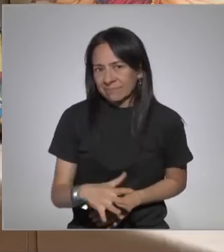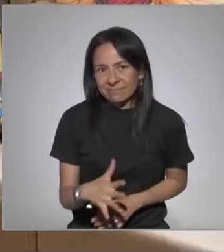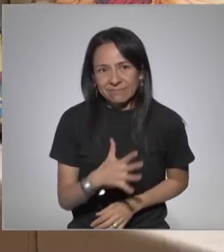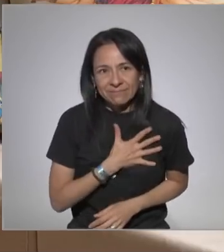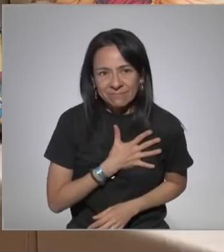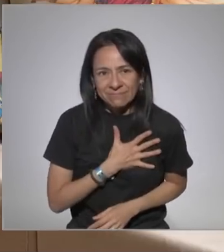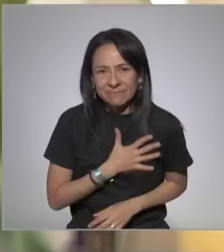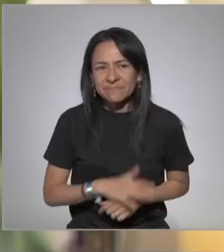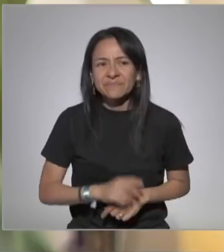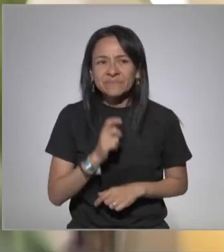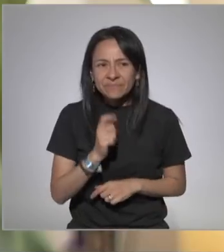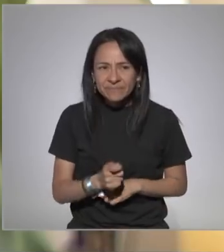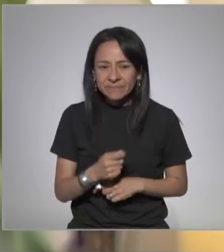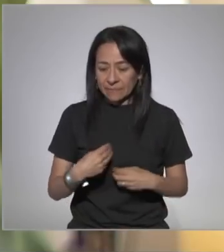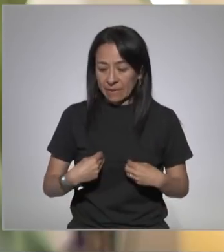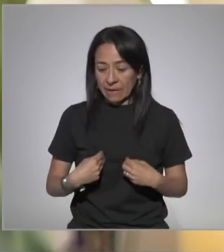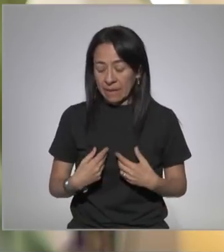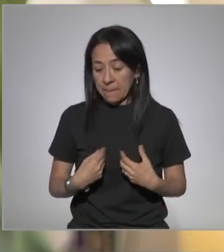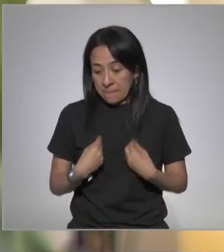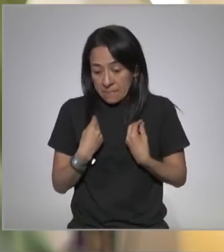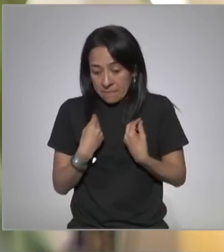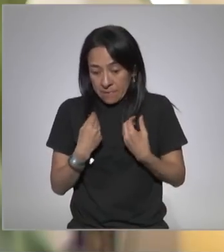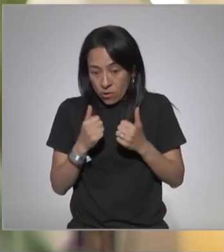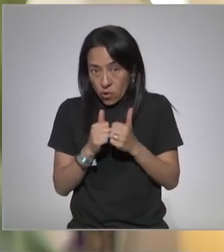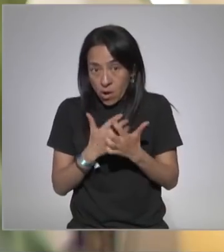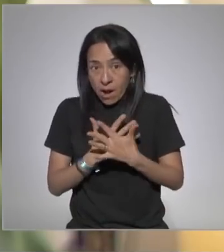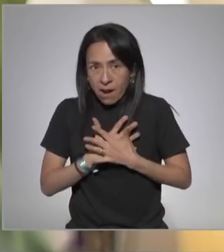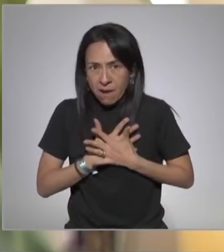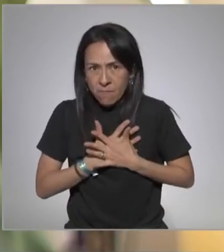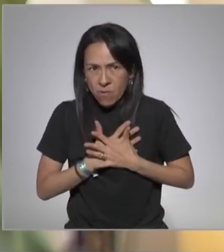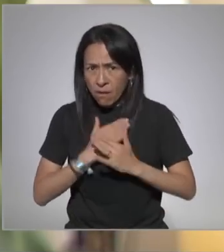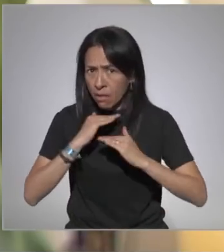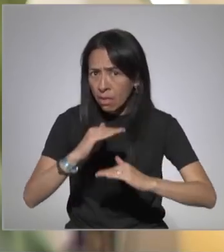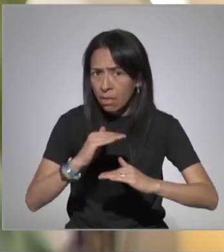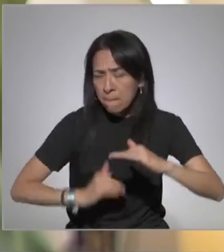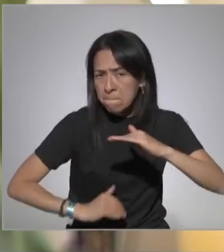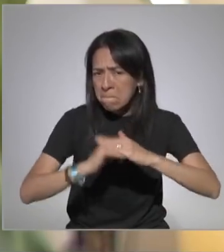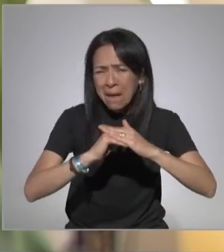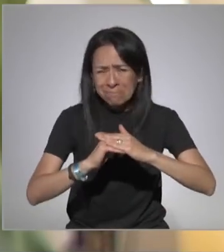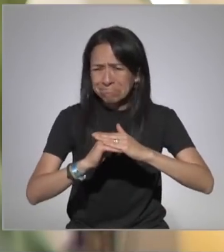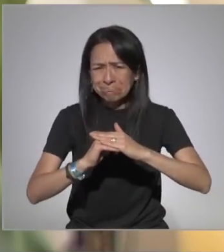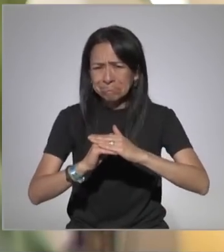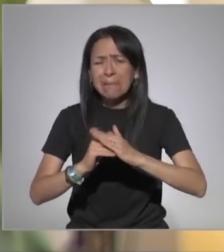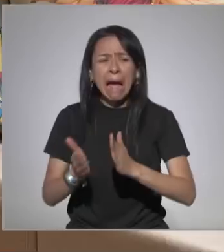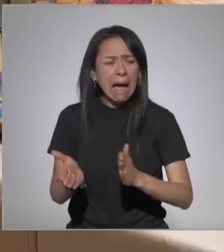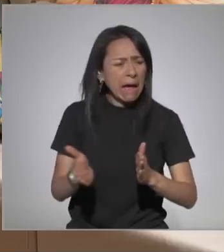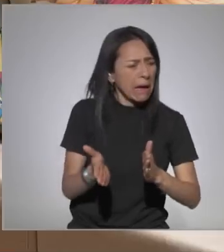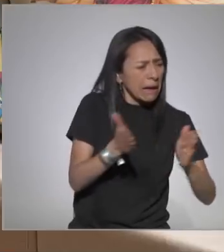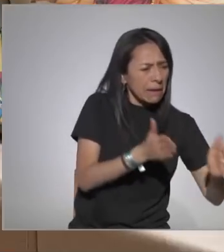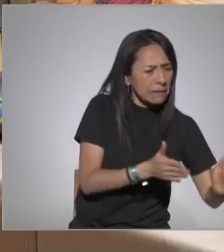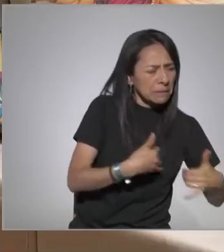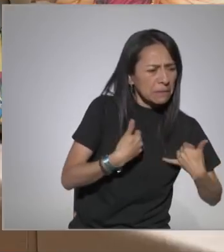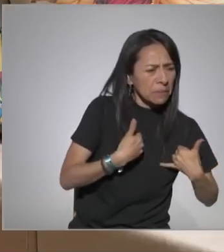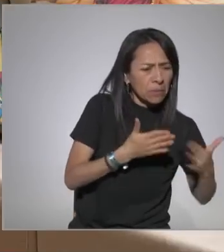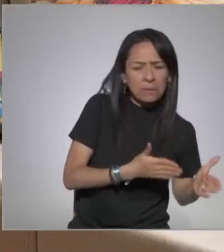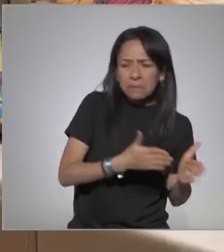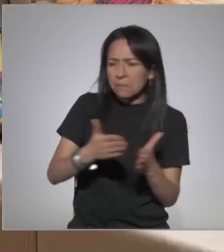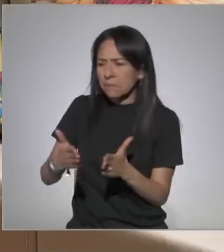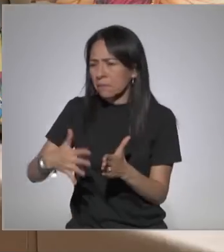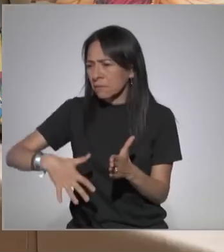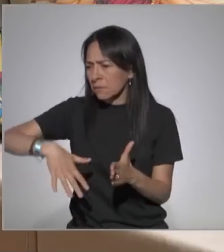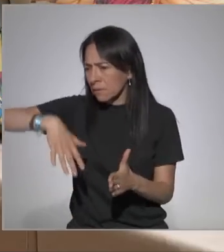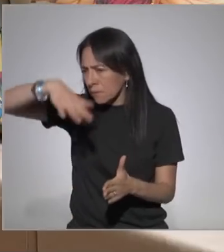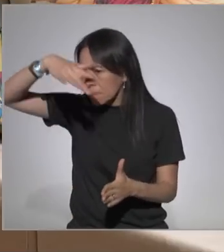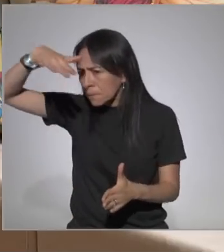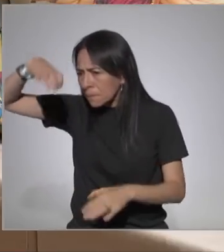para vivir el amor, ¿sí? El amor se puede vivir tanto en la juventud como en la edad adulta. De grande, pues